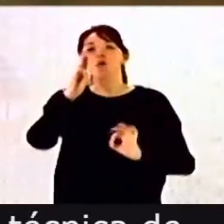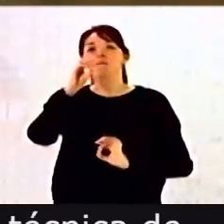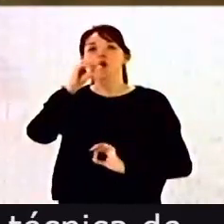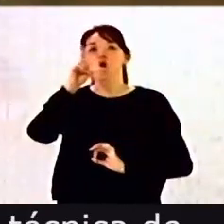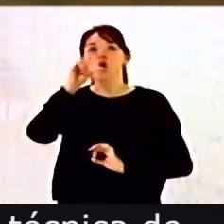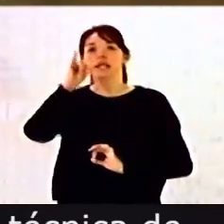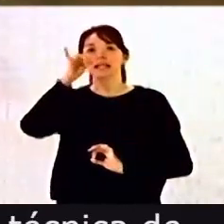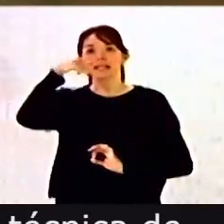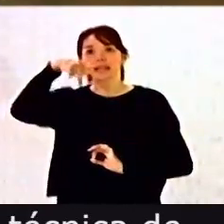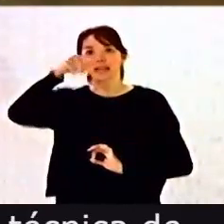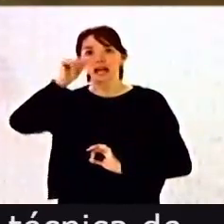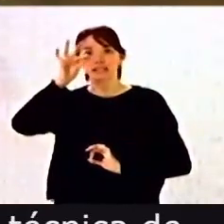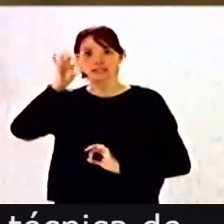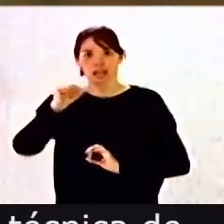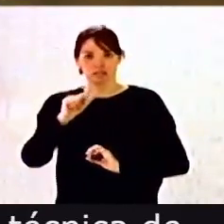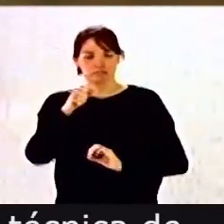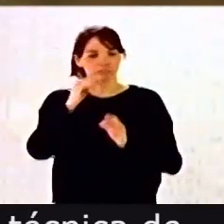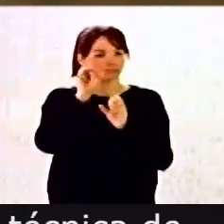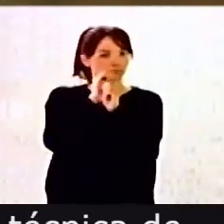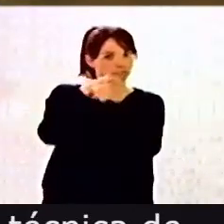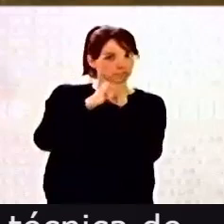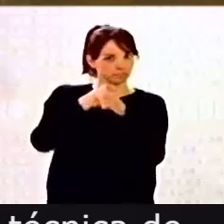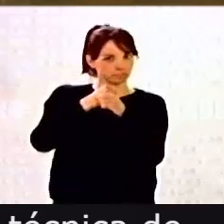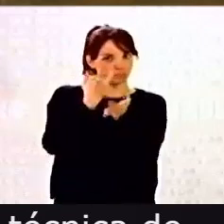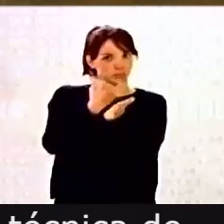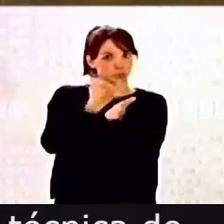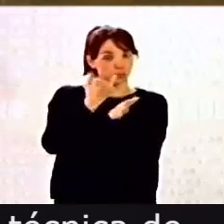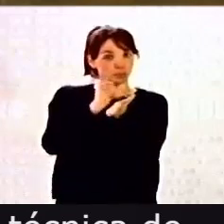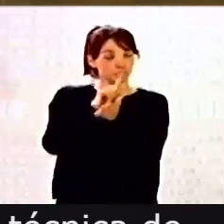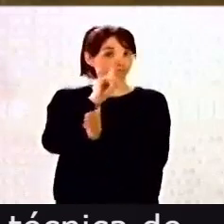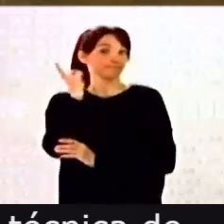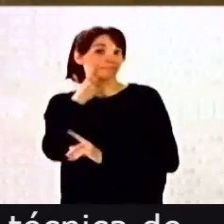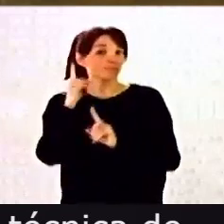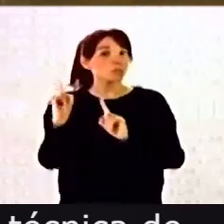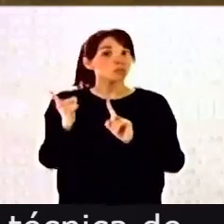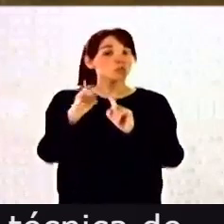Esto supone que a estos diagnósticos hemos llegado en un